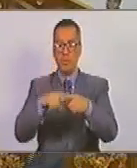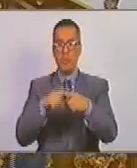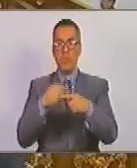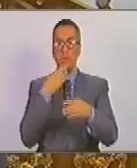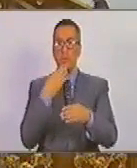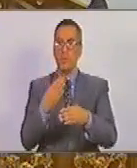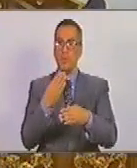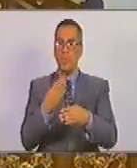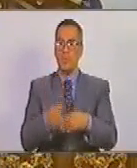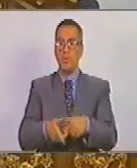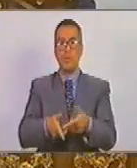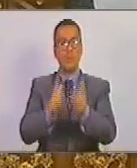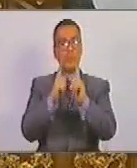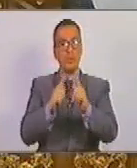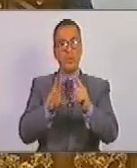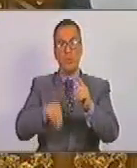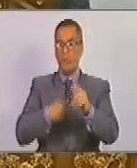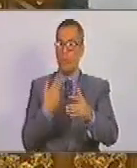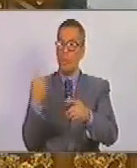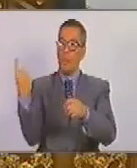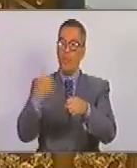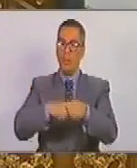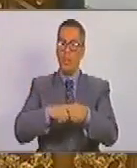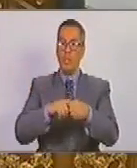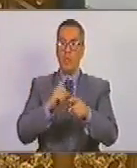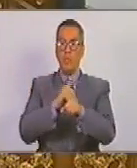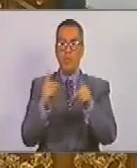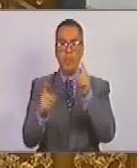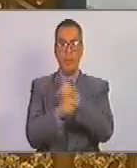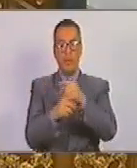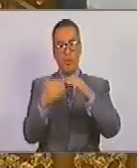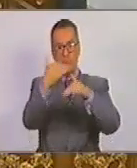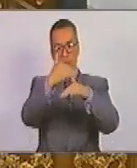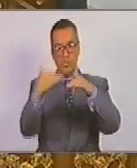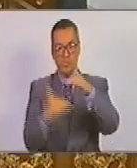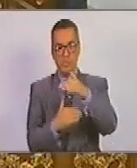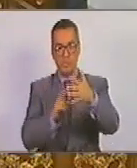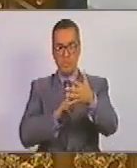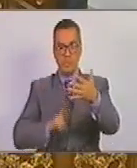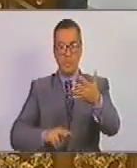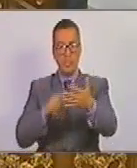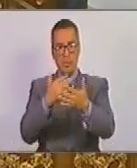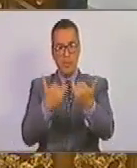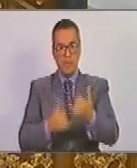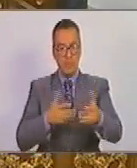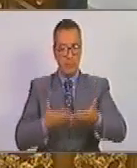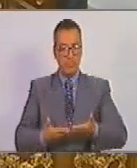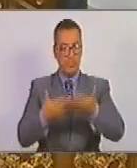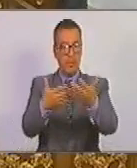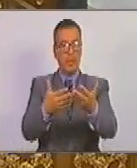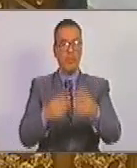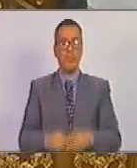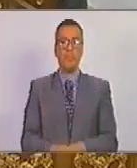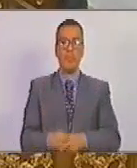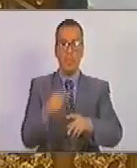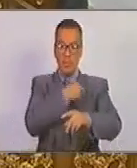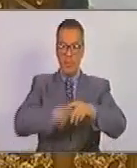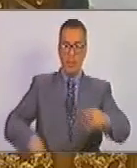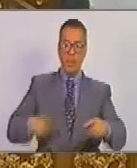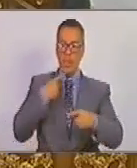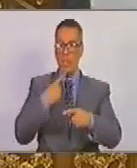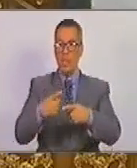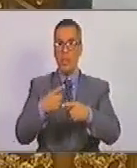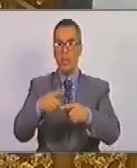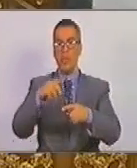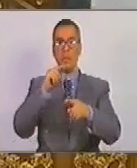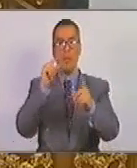solicitando permiso para ausentarse e incorporar a sus suplentes indicados en lista anexa. Seguidamente, el presidente otorgó